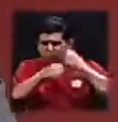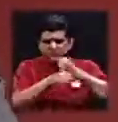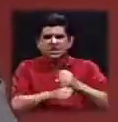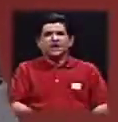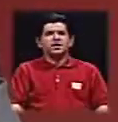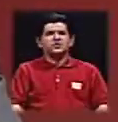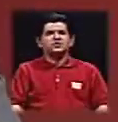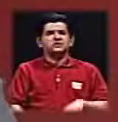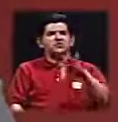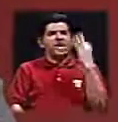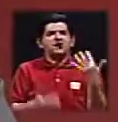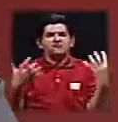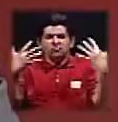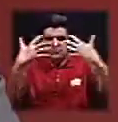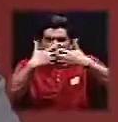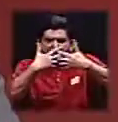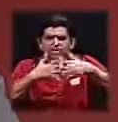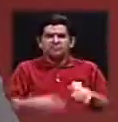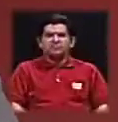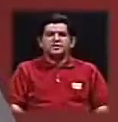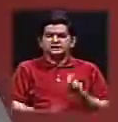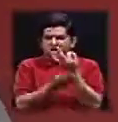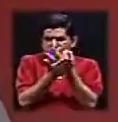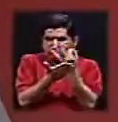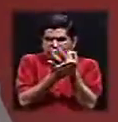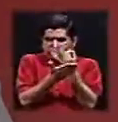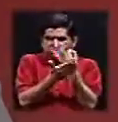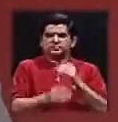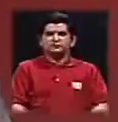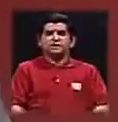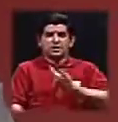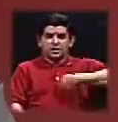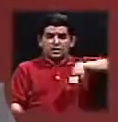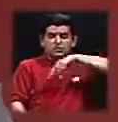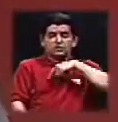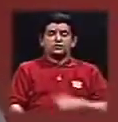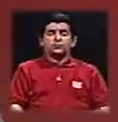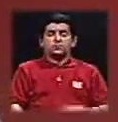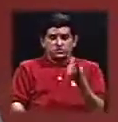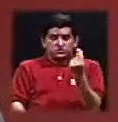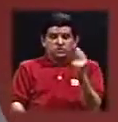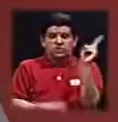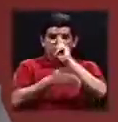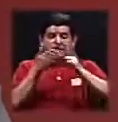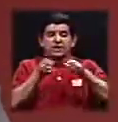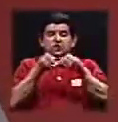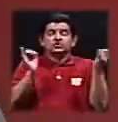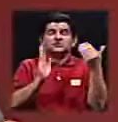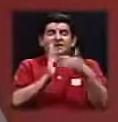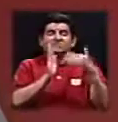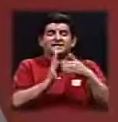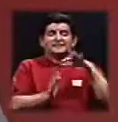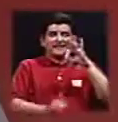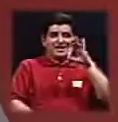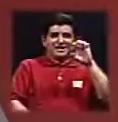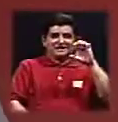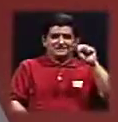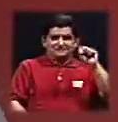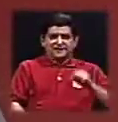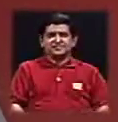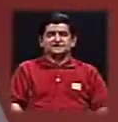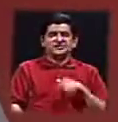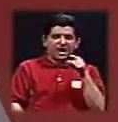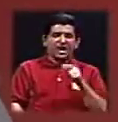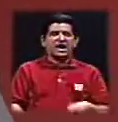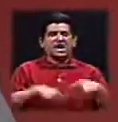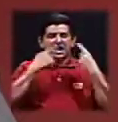forma complementaria para financiar nuestros recursos universitarios sin que afecte al FES, fue recurrir al Banco